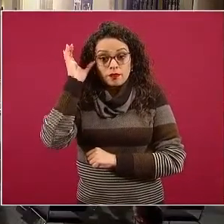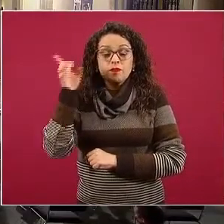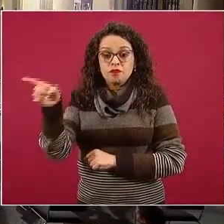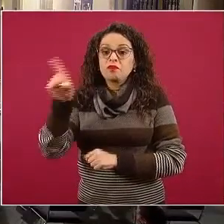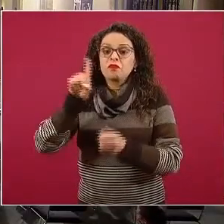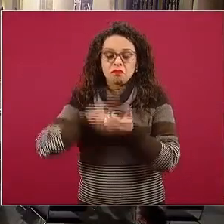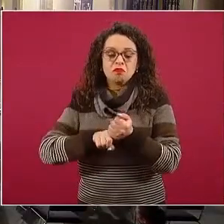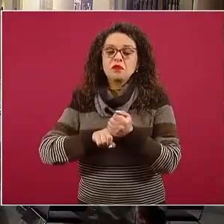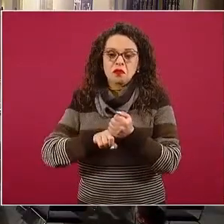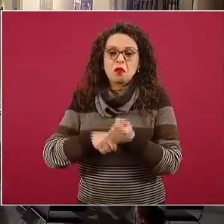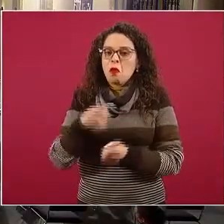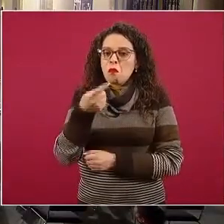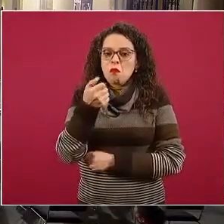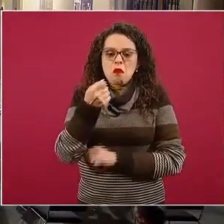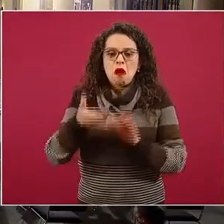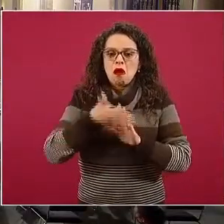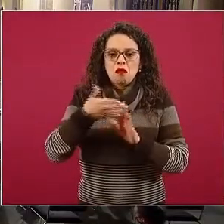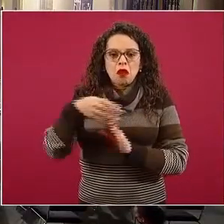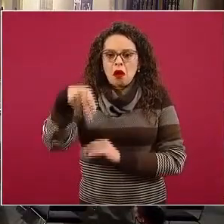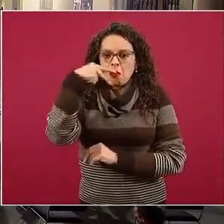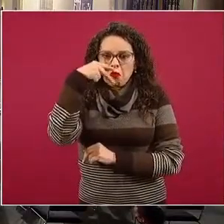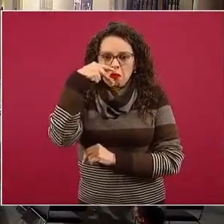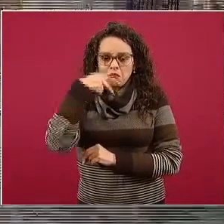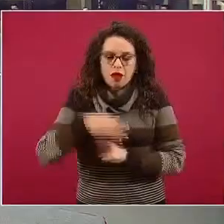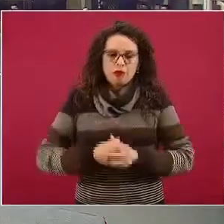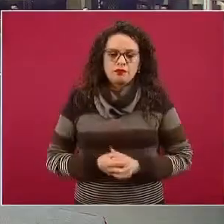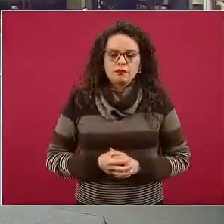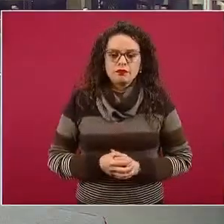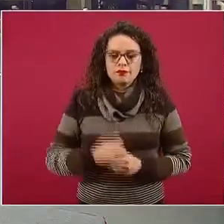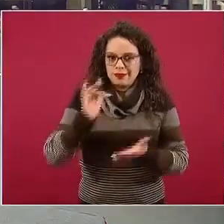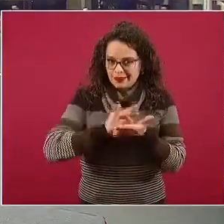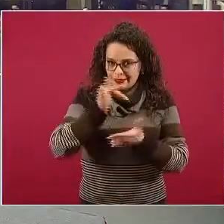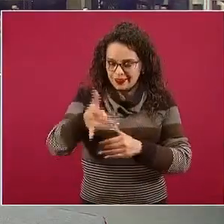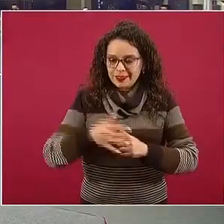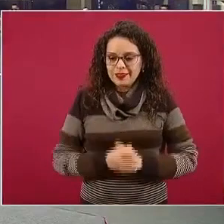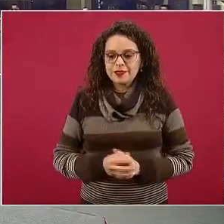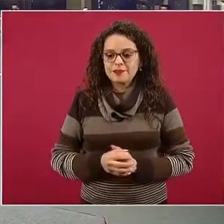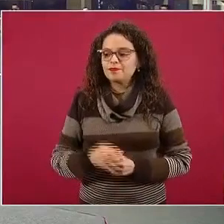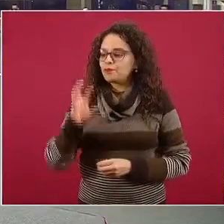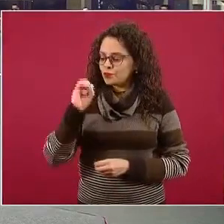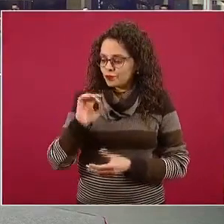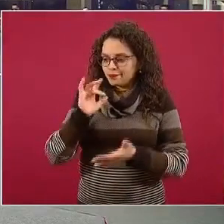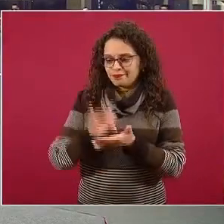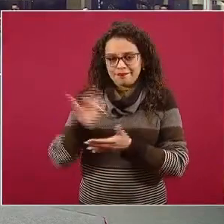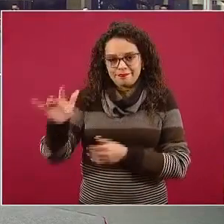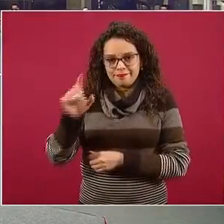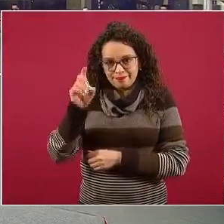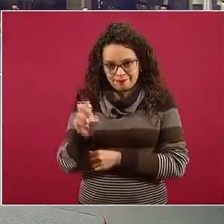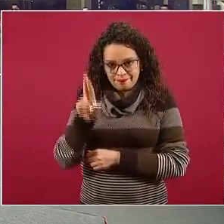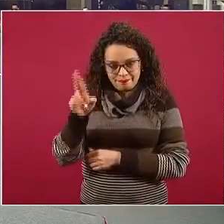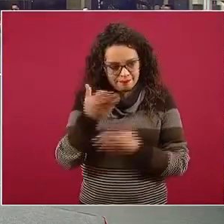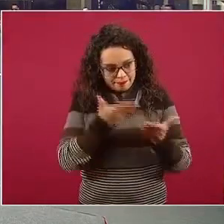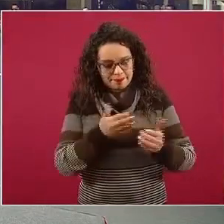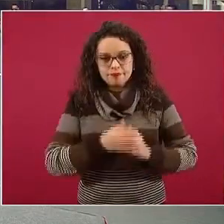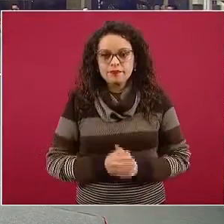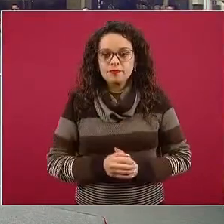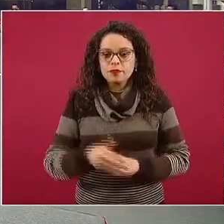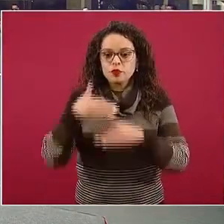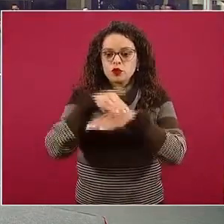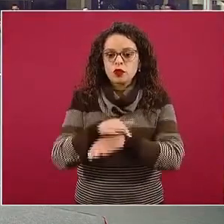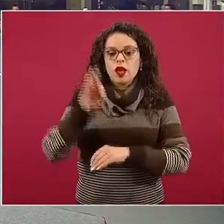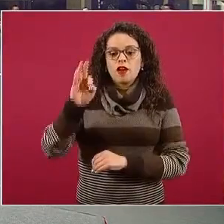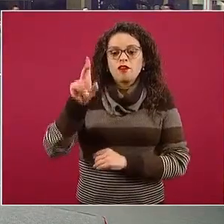baja de fumadoras. Gracias. Muchas gracias, doctor Zinser. sobre la FDA y la